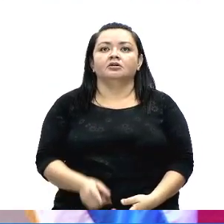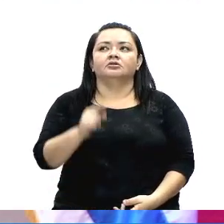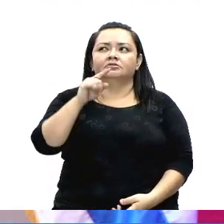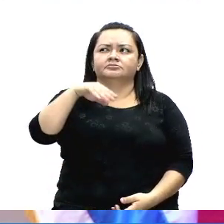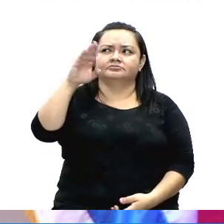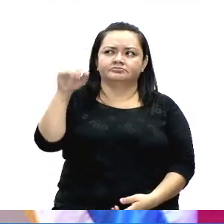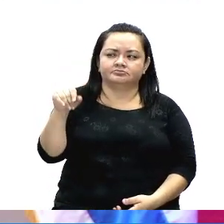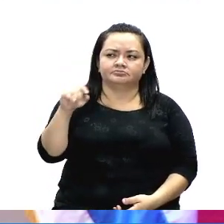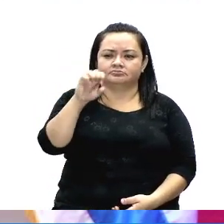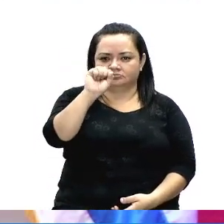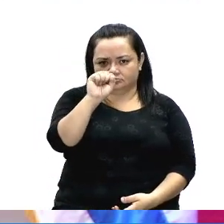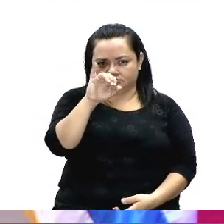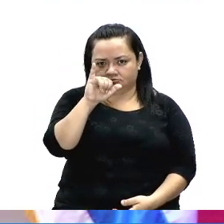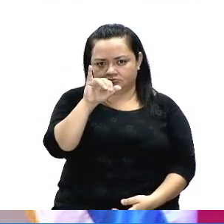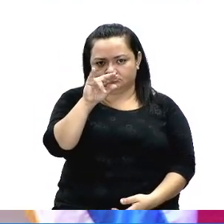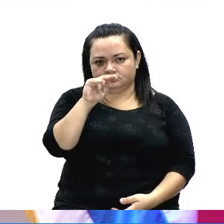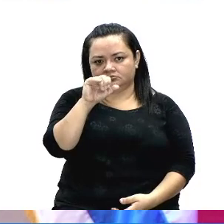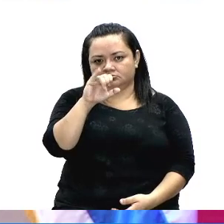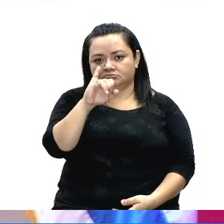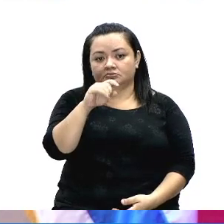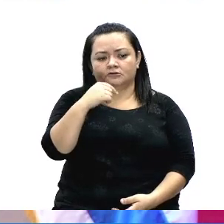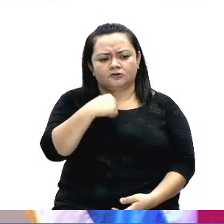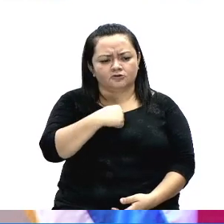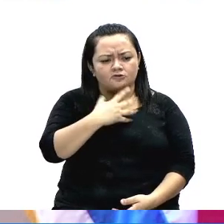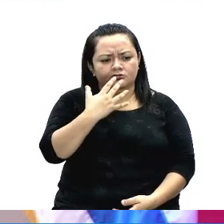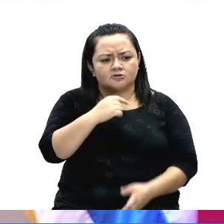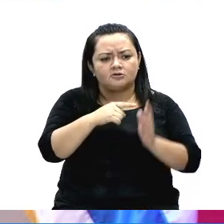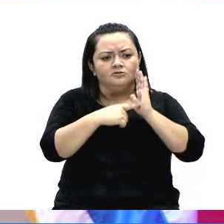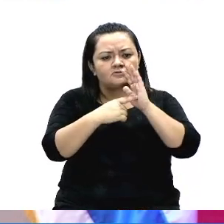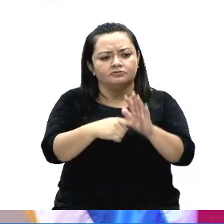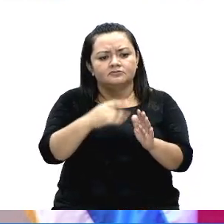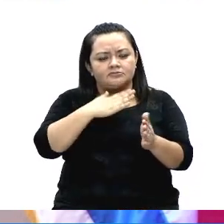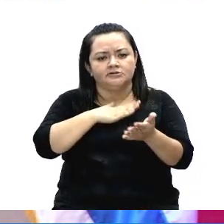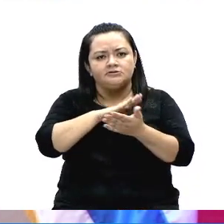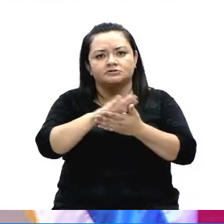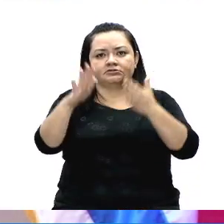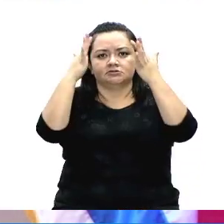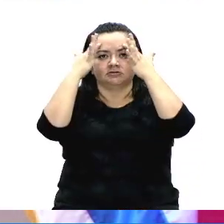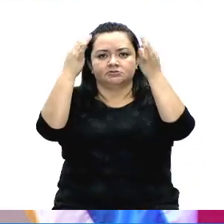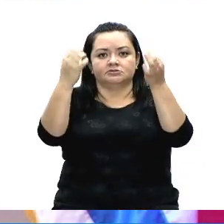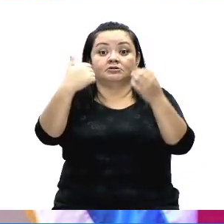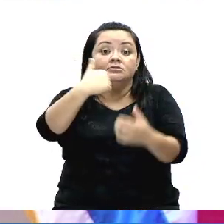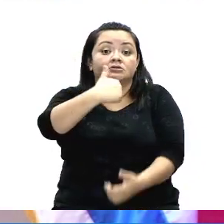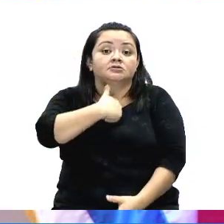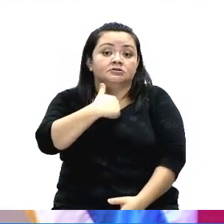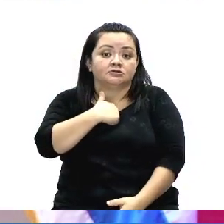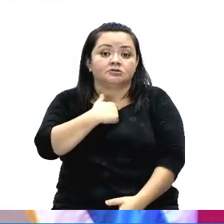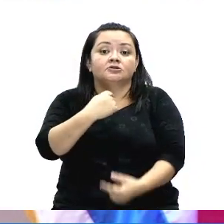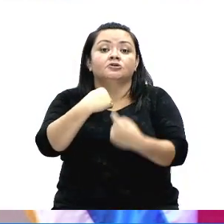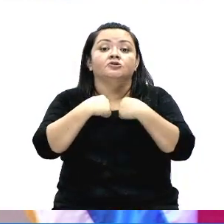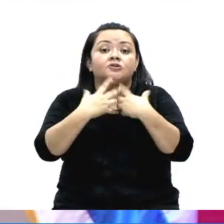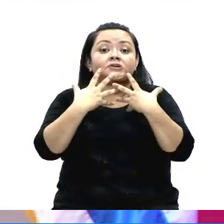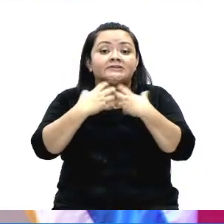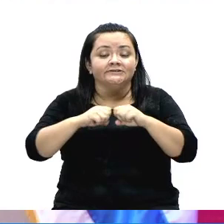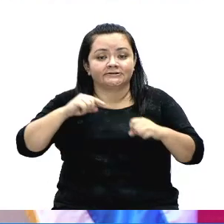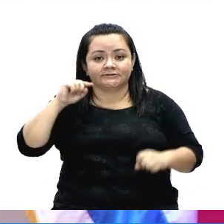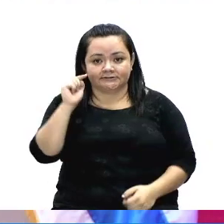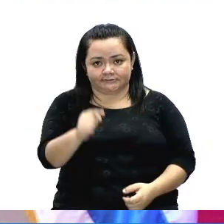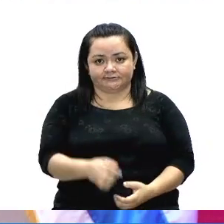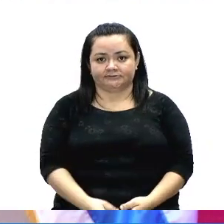donde yo quiero manifestar mi santa voluntad y propiamente lo que yo quiero de